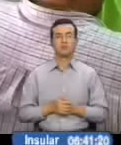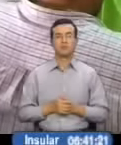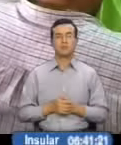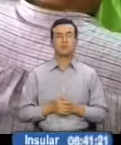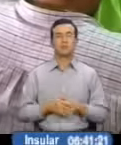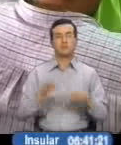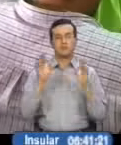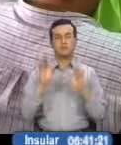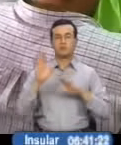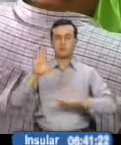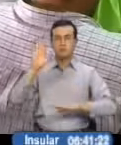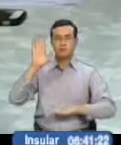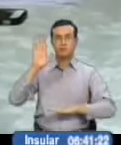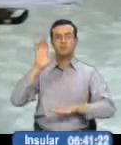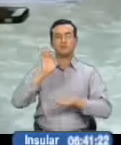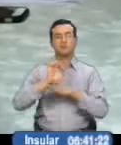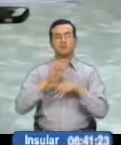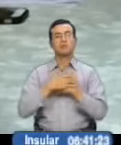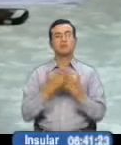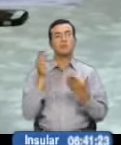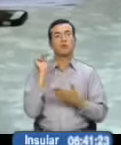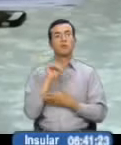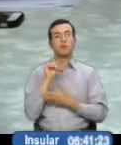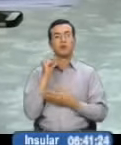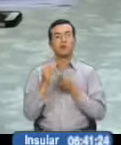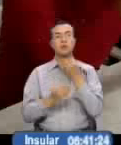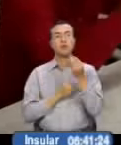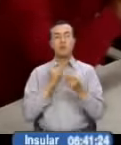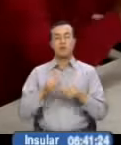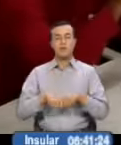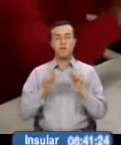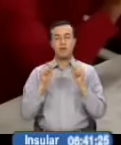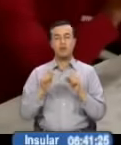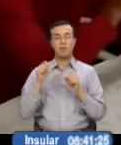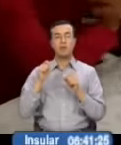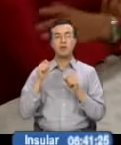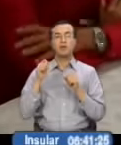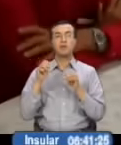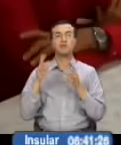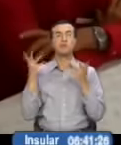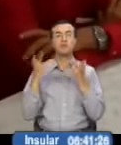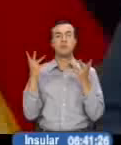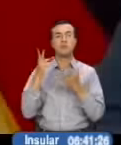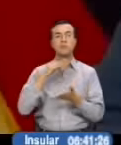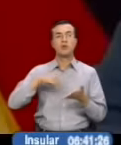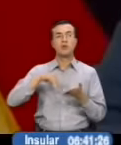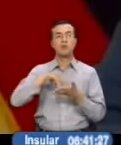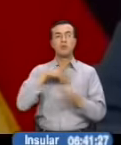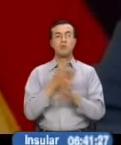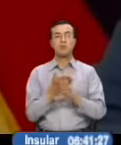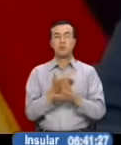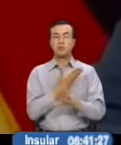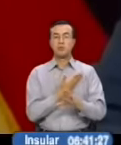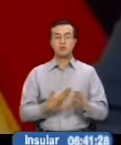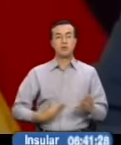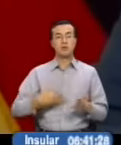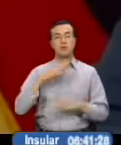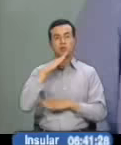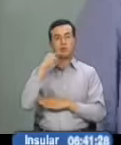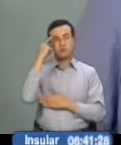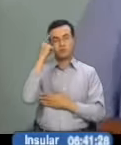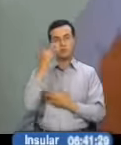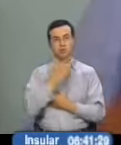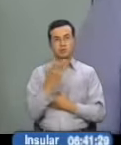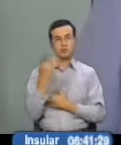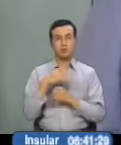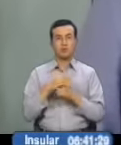Como símbolo de un compromiso con el país, este martes se realizó la firma del pacto ético en Manabí, propuesto por el presidente Rafael Correa.